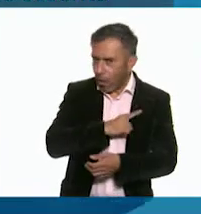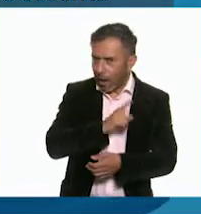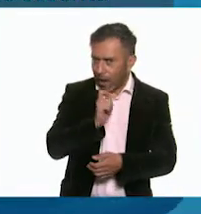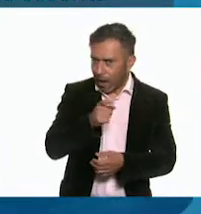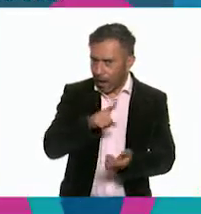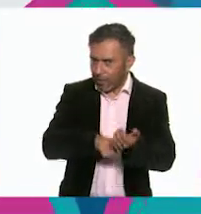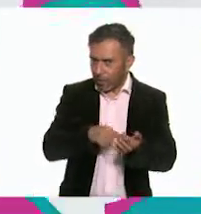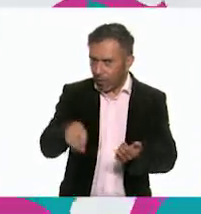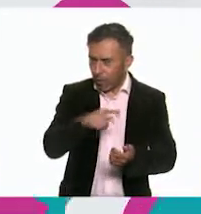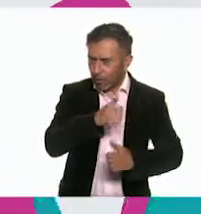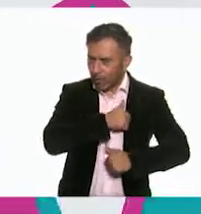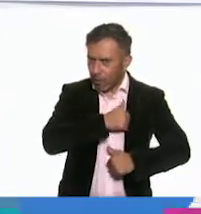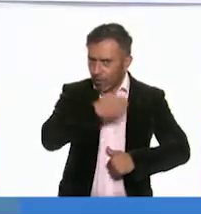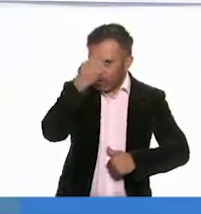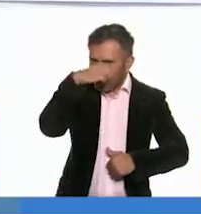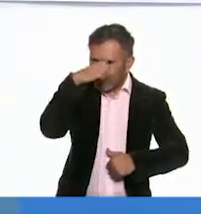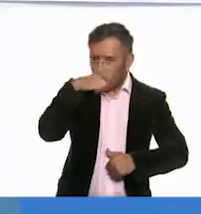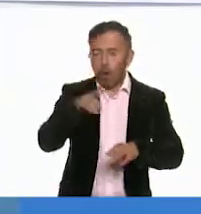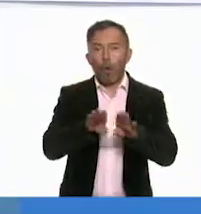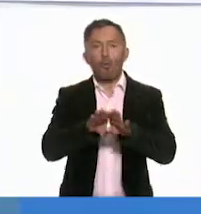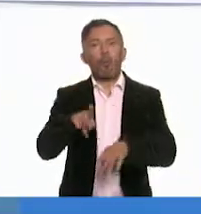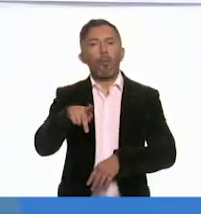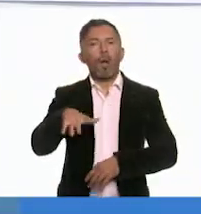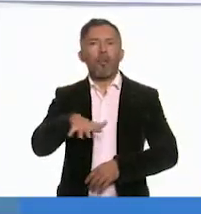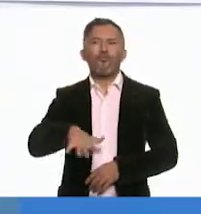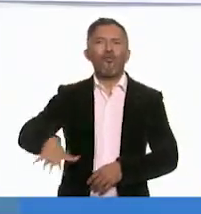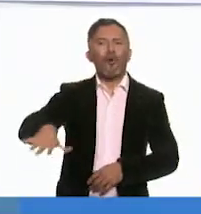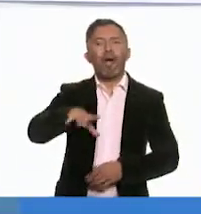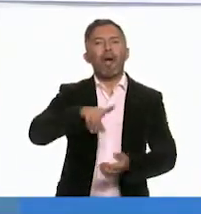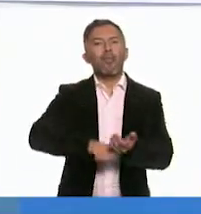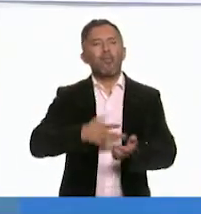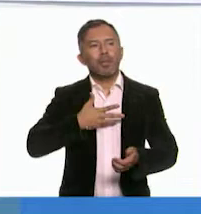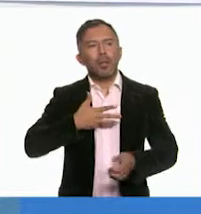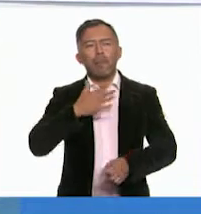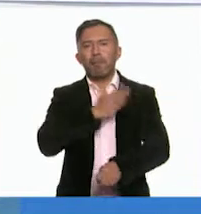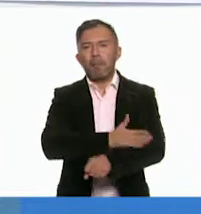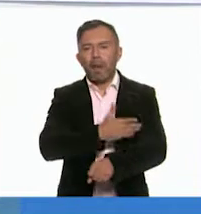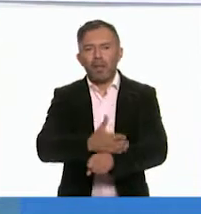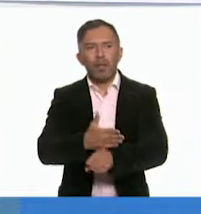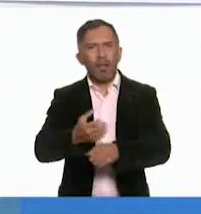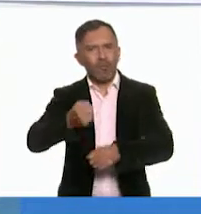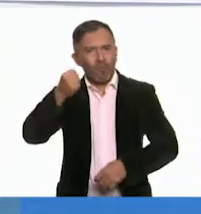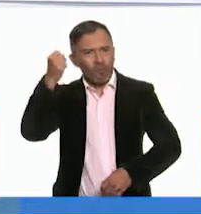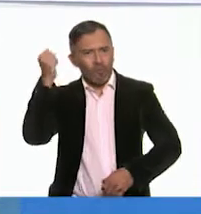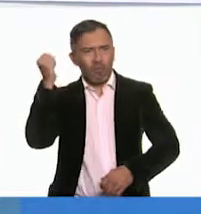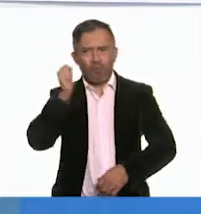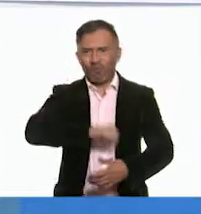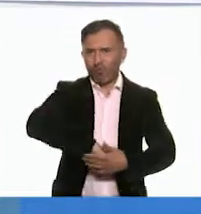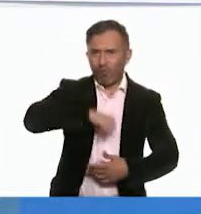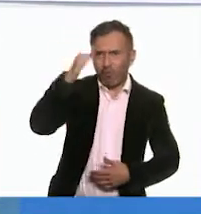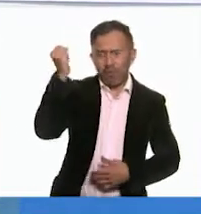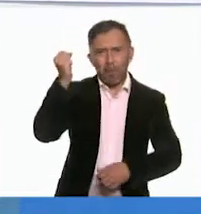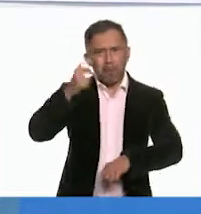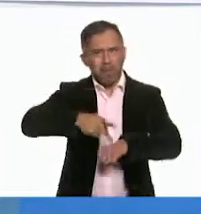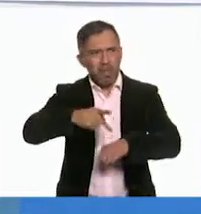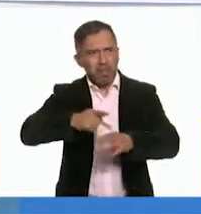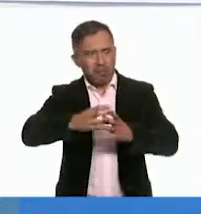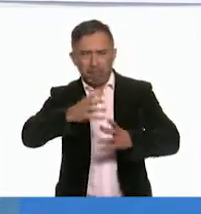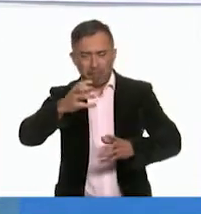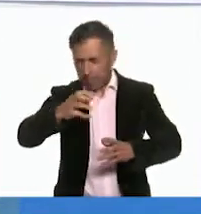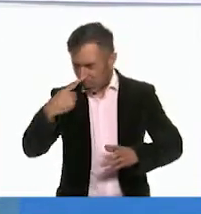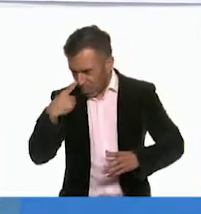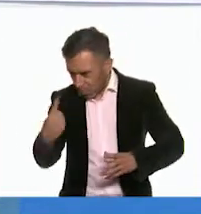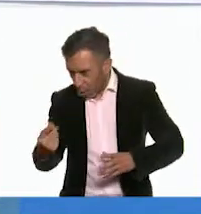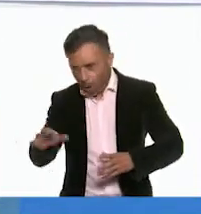Eran completamente un pueblo armado con palos, piedras, lo que encontraron, contra un ejército